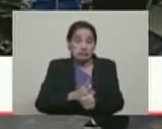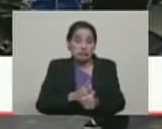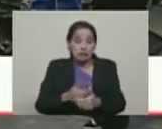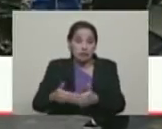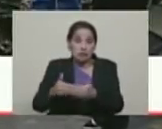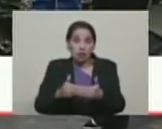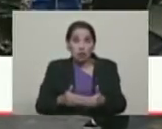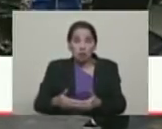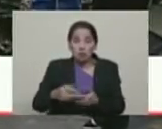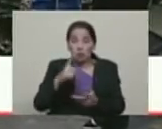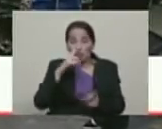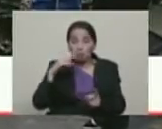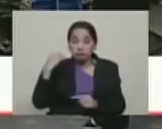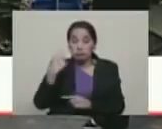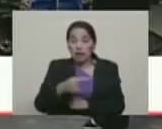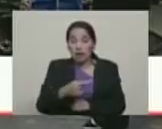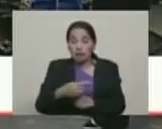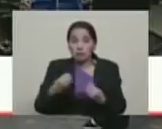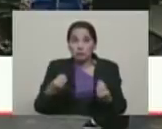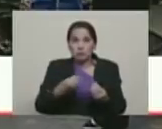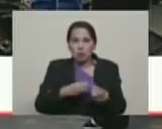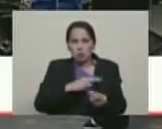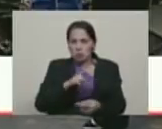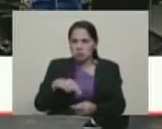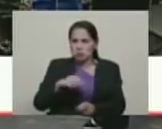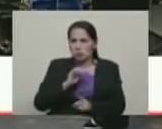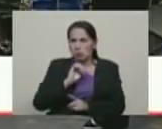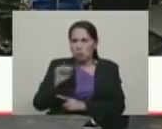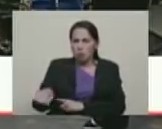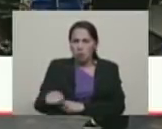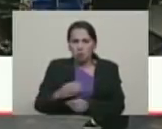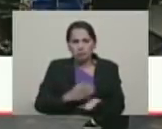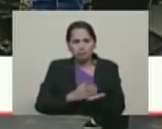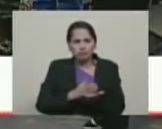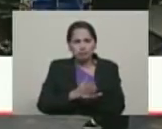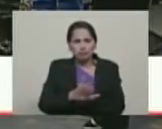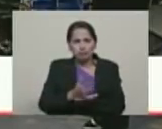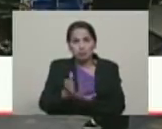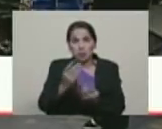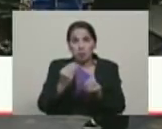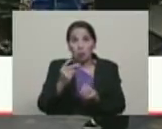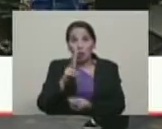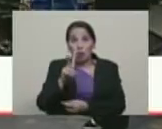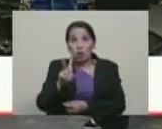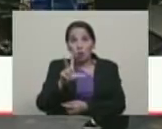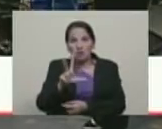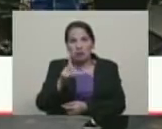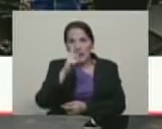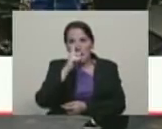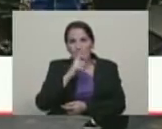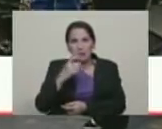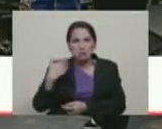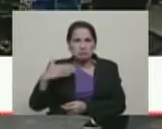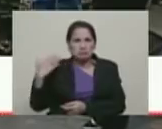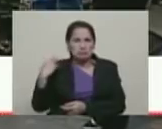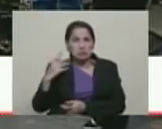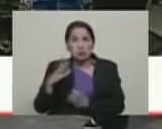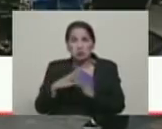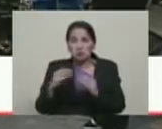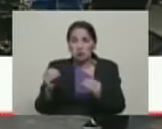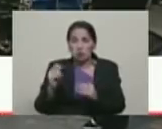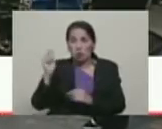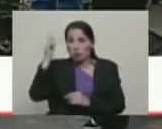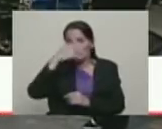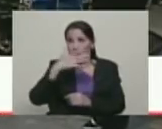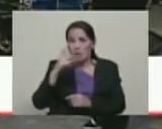malvado del norte iba a salir adelante? ¿Ah? Hace 2, 3 años, ¿quién iba a pensar que toda la maldad de Donald Trump